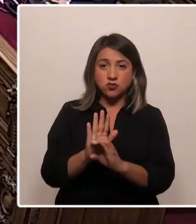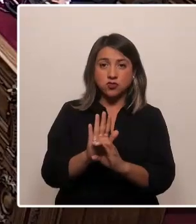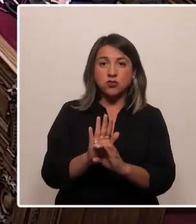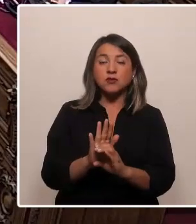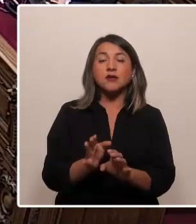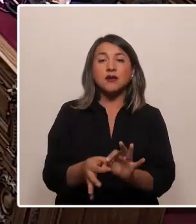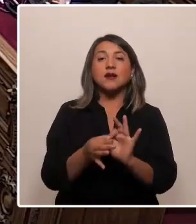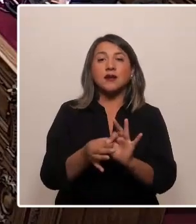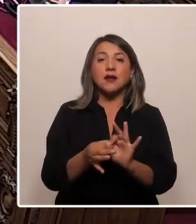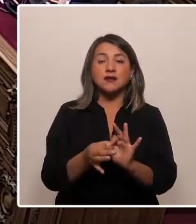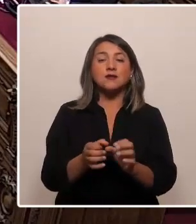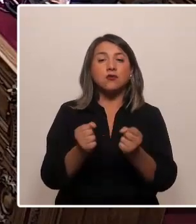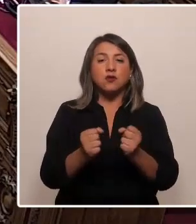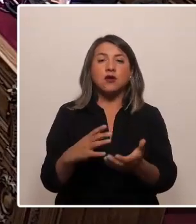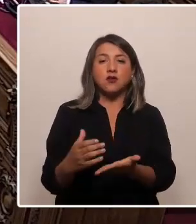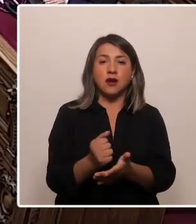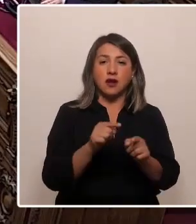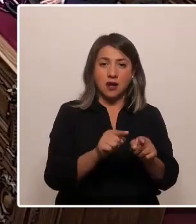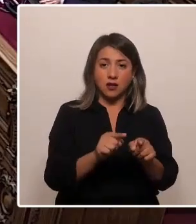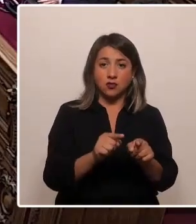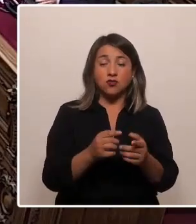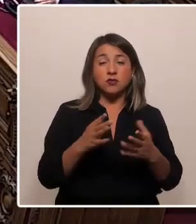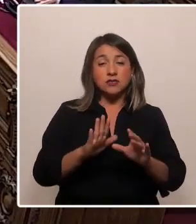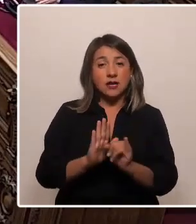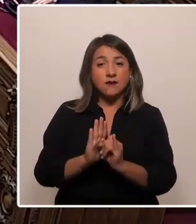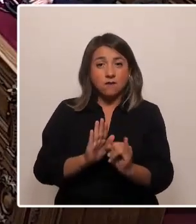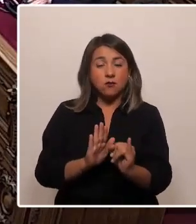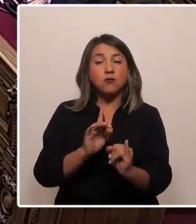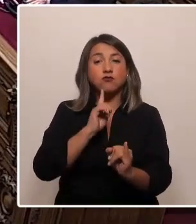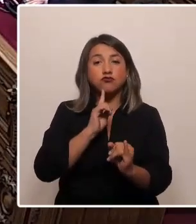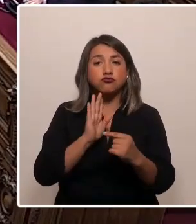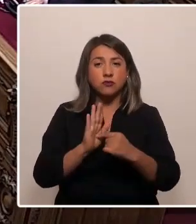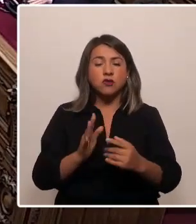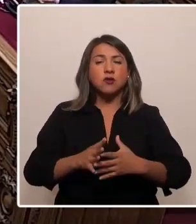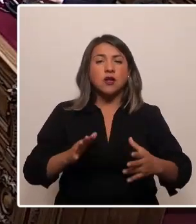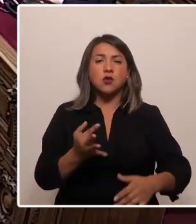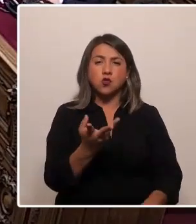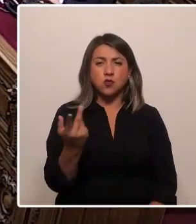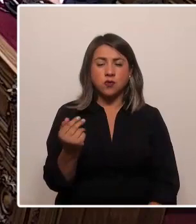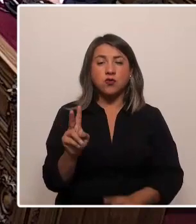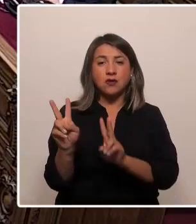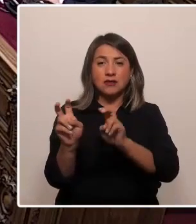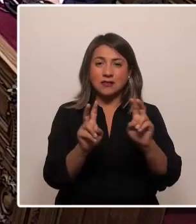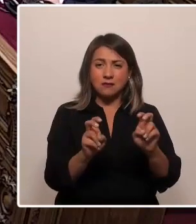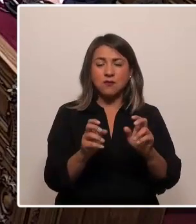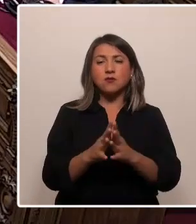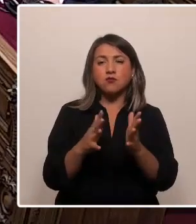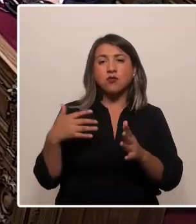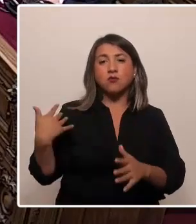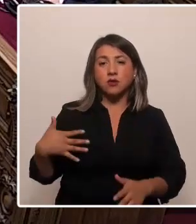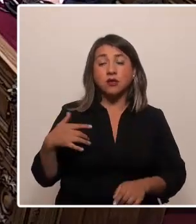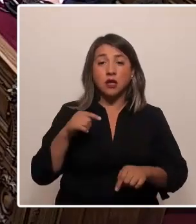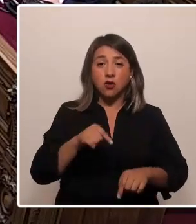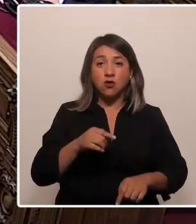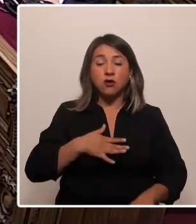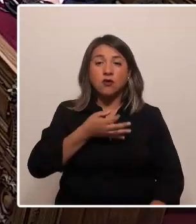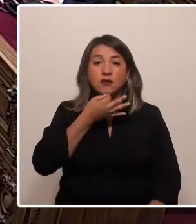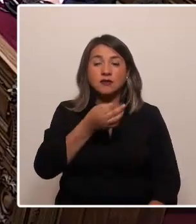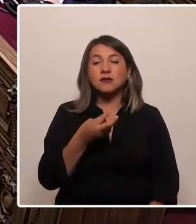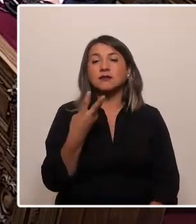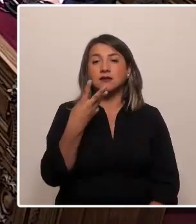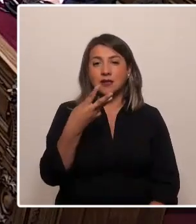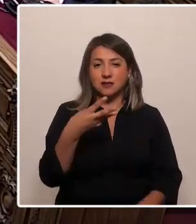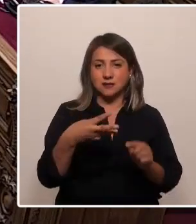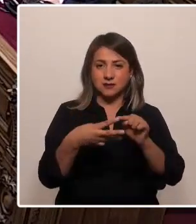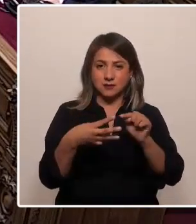hacer esto posible. Si bien el informe contempla un gran número de temáticas muy relevantes, hoy me voy a referir a 3 de estas